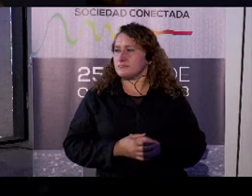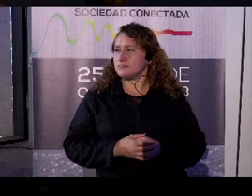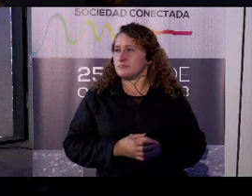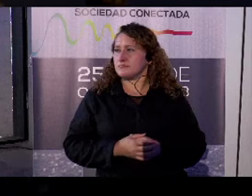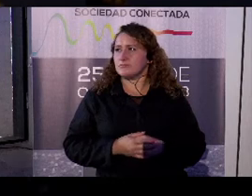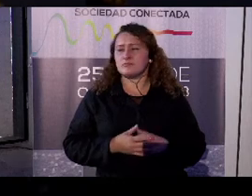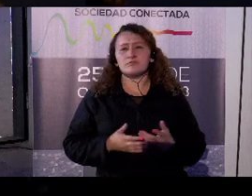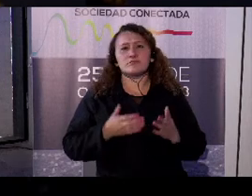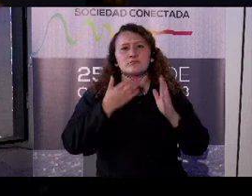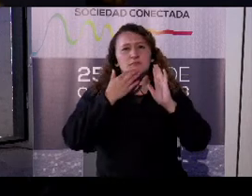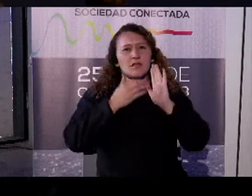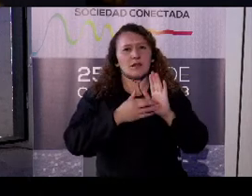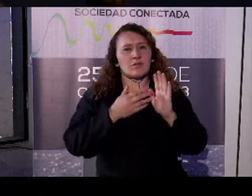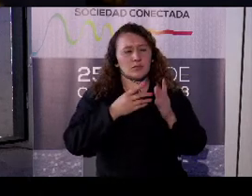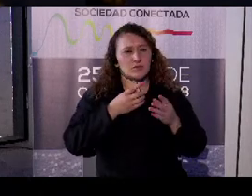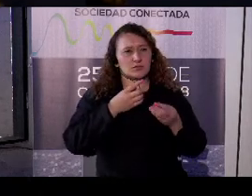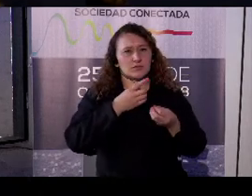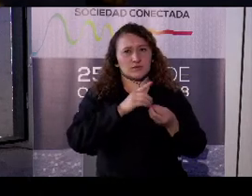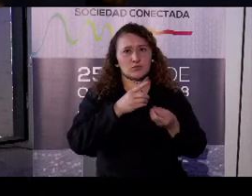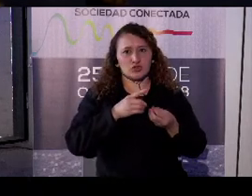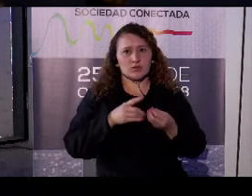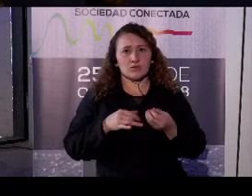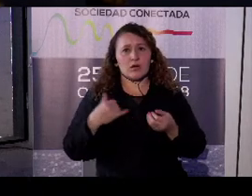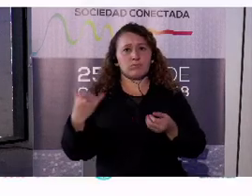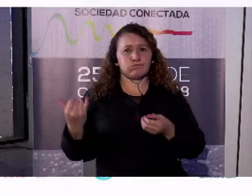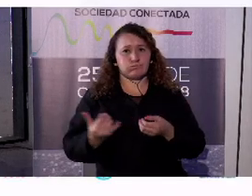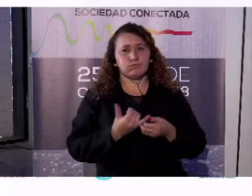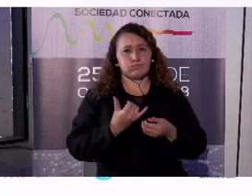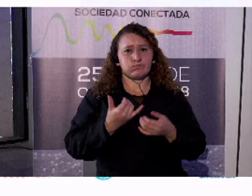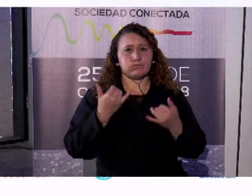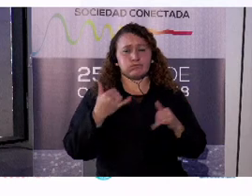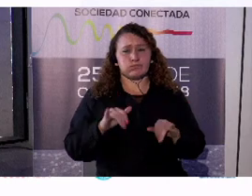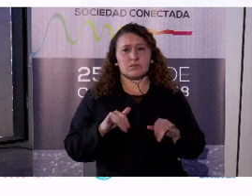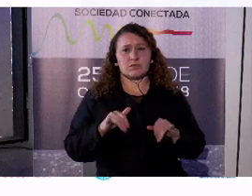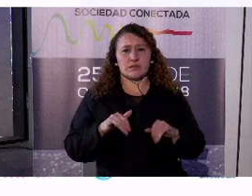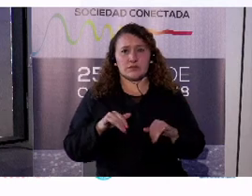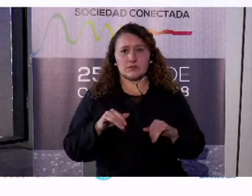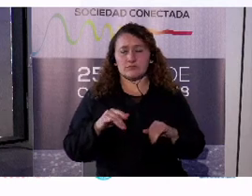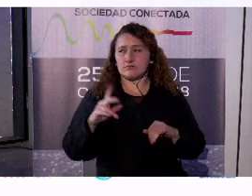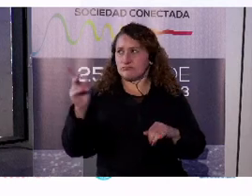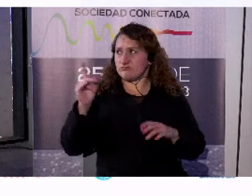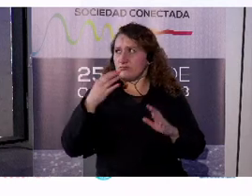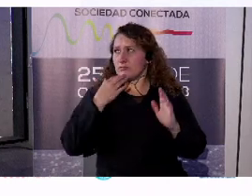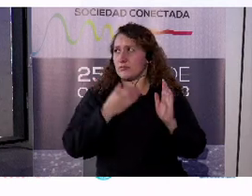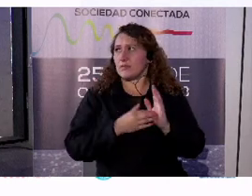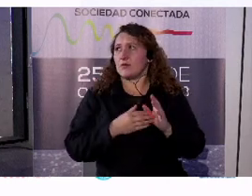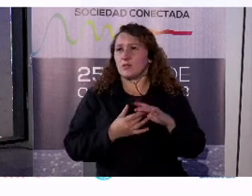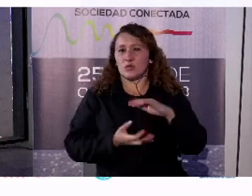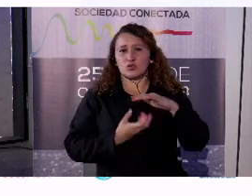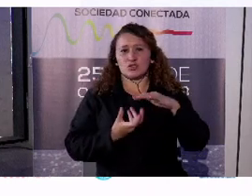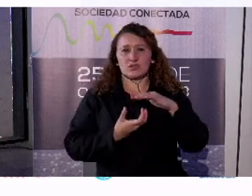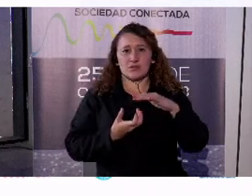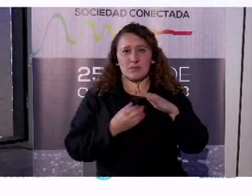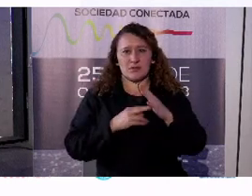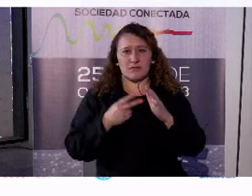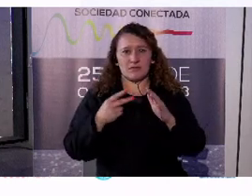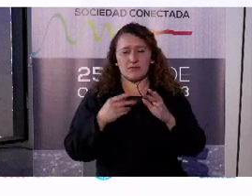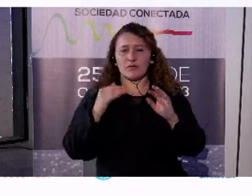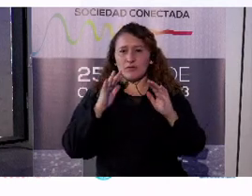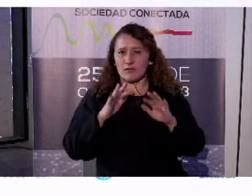son unos ejemplos de dispositivos que ya existen este es como un ejemplo del ecosistema que ya está creciendo y se está